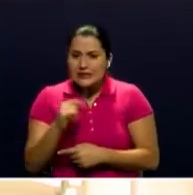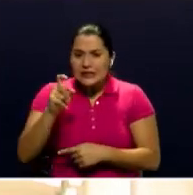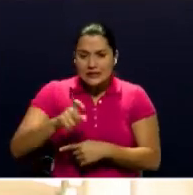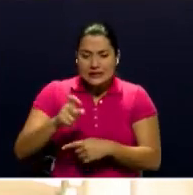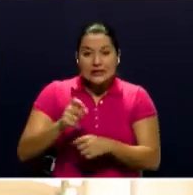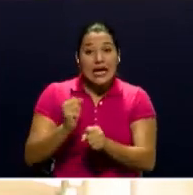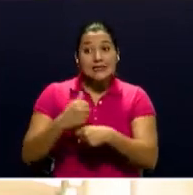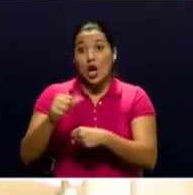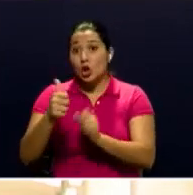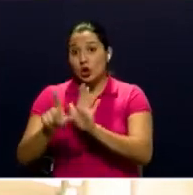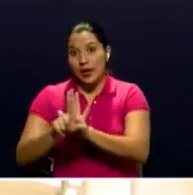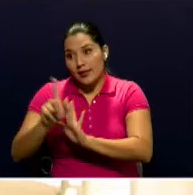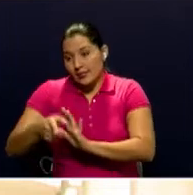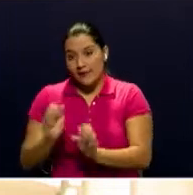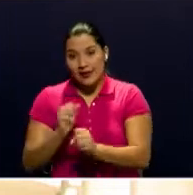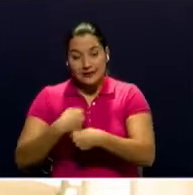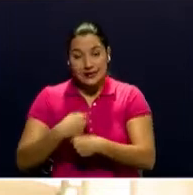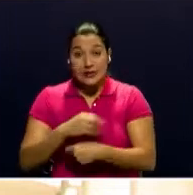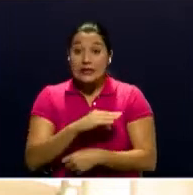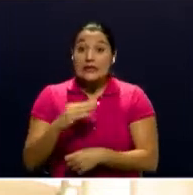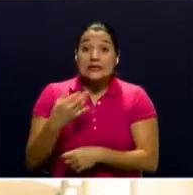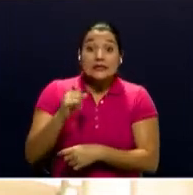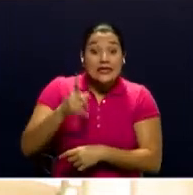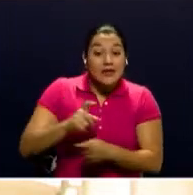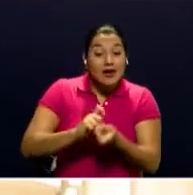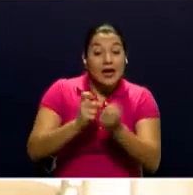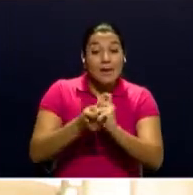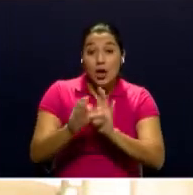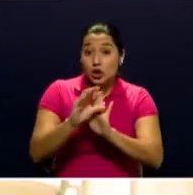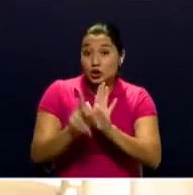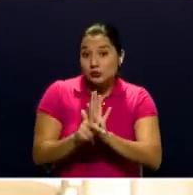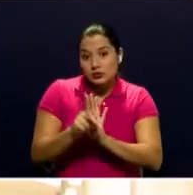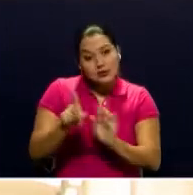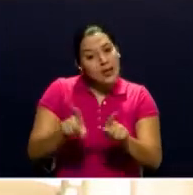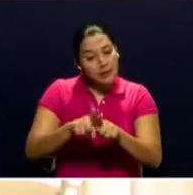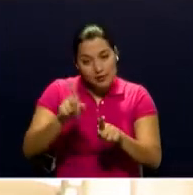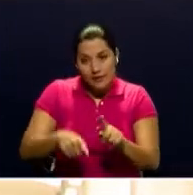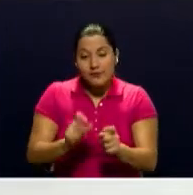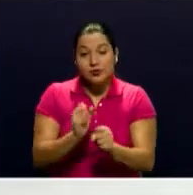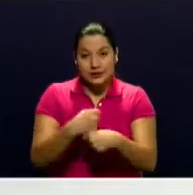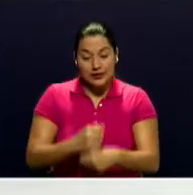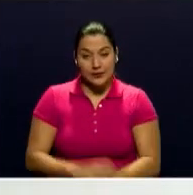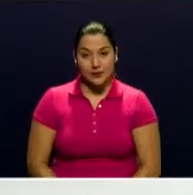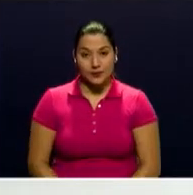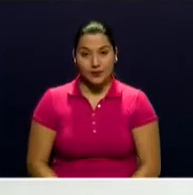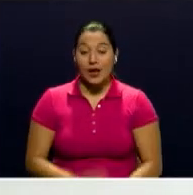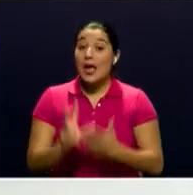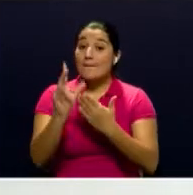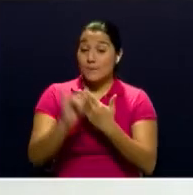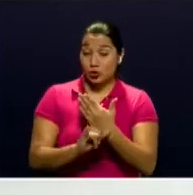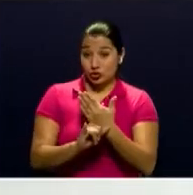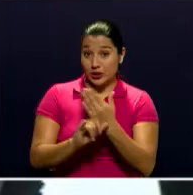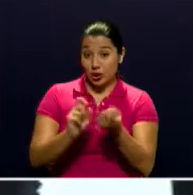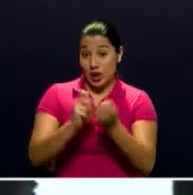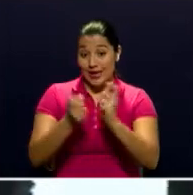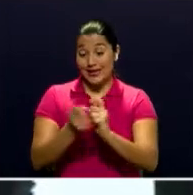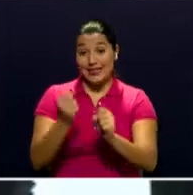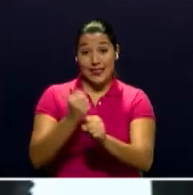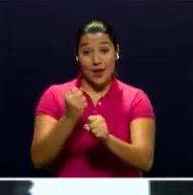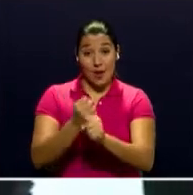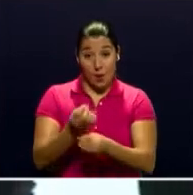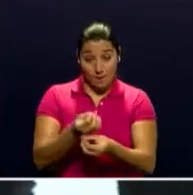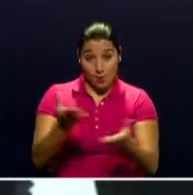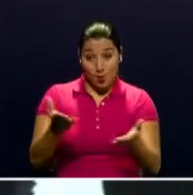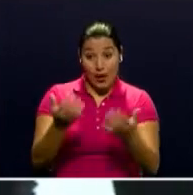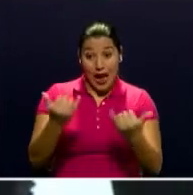legislación paralela, hay que hacerla. Y si hay que reformar la Constitución, también tendríamos que hacerlo. El proyecto de reforma al empleo público suma